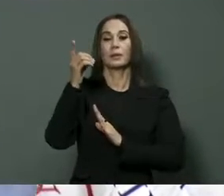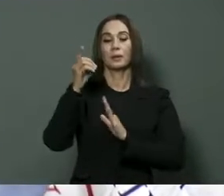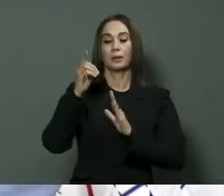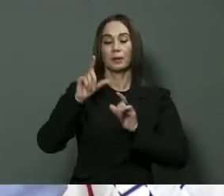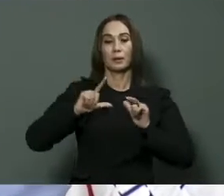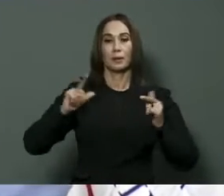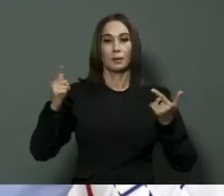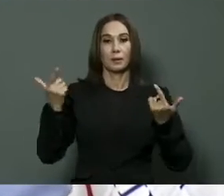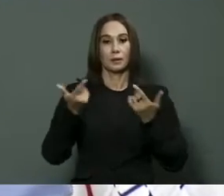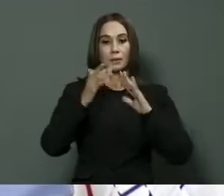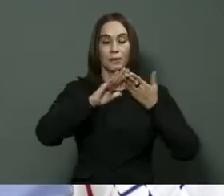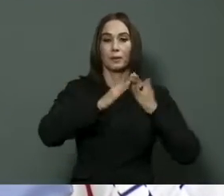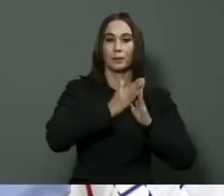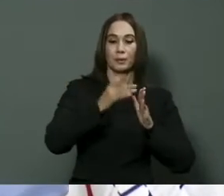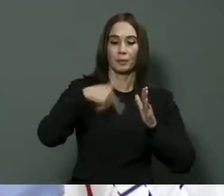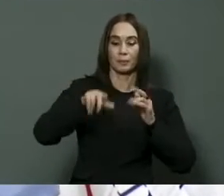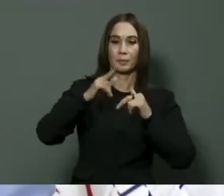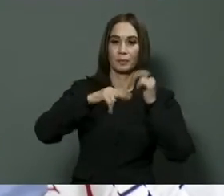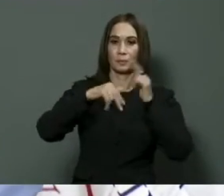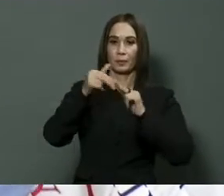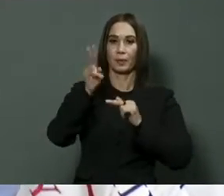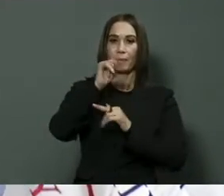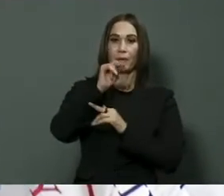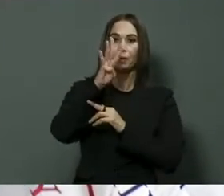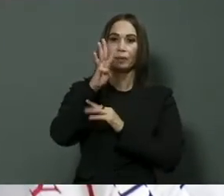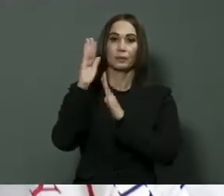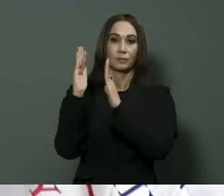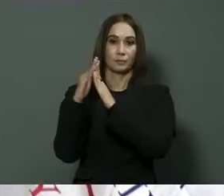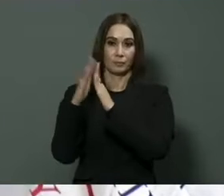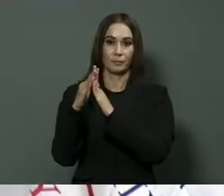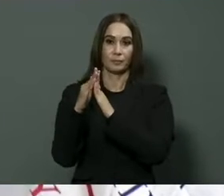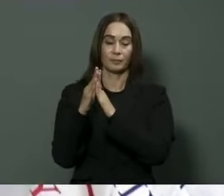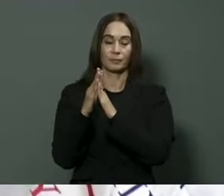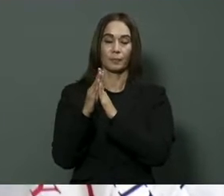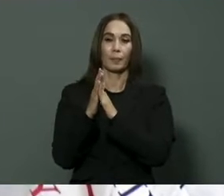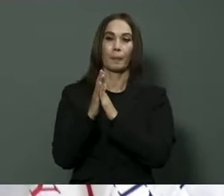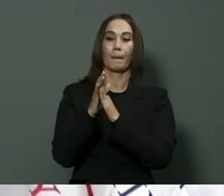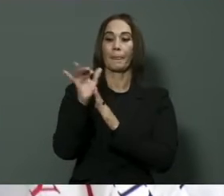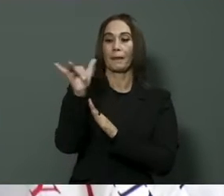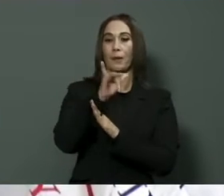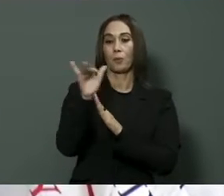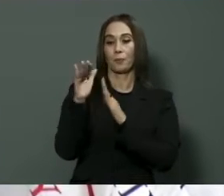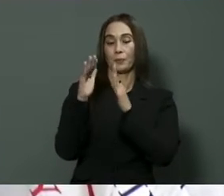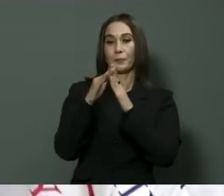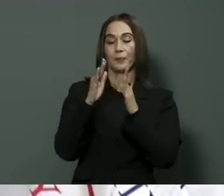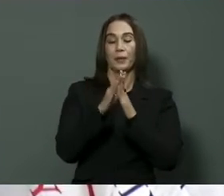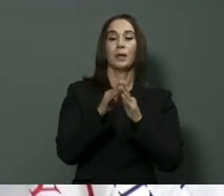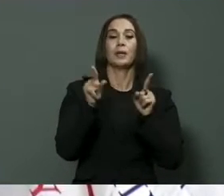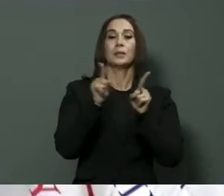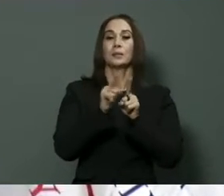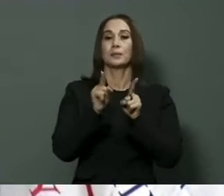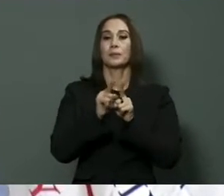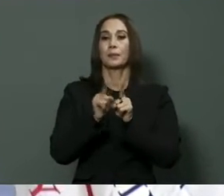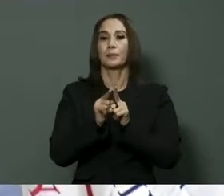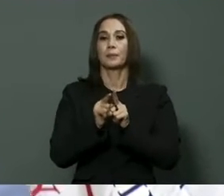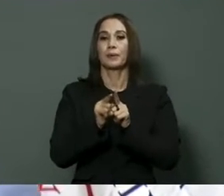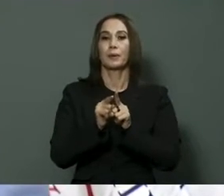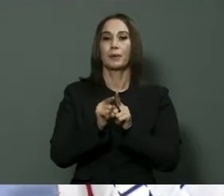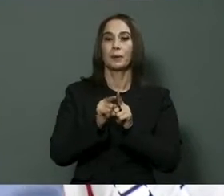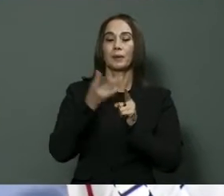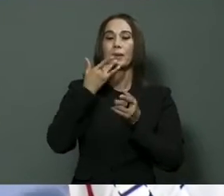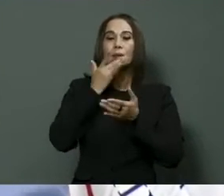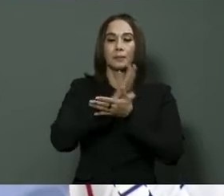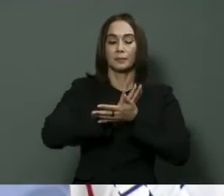Barrial, tendremos la reparación de 25 techos de igual cantidad de vivienda, así como el remozamiento de